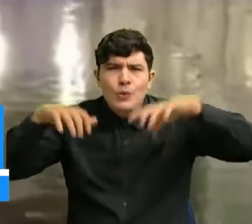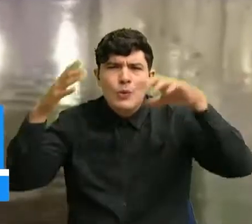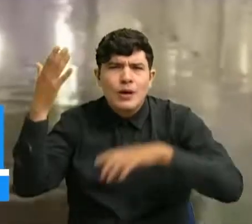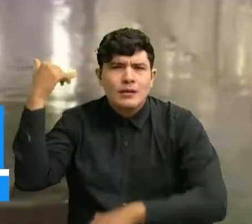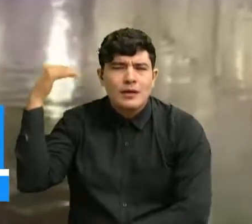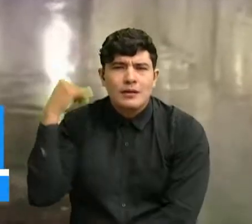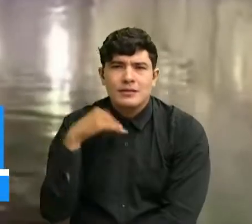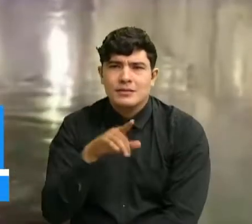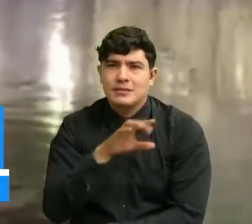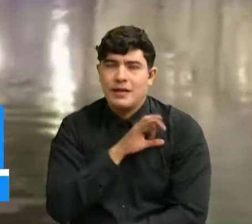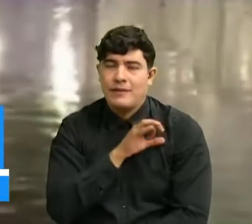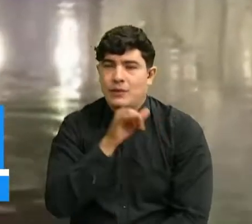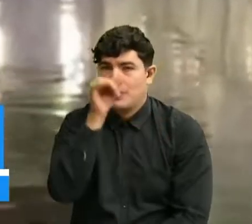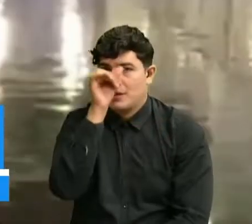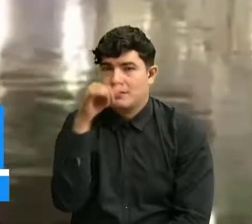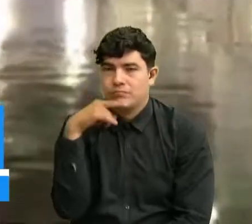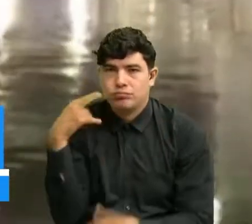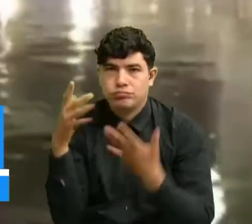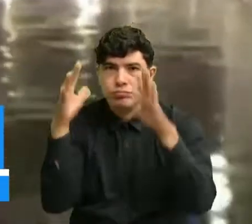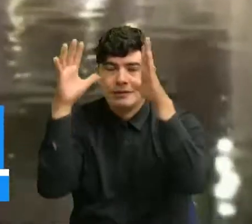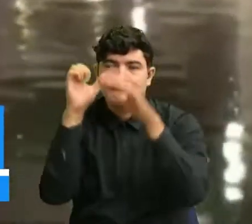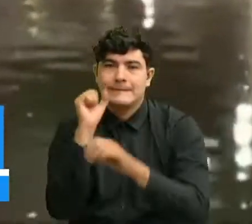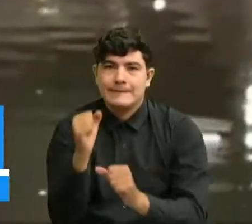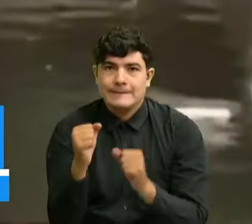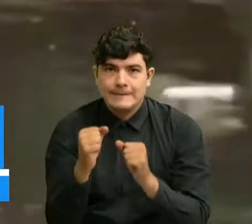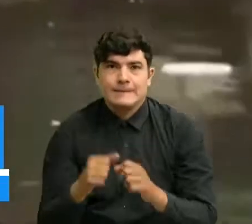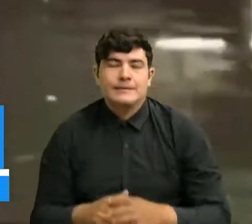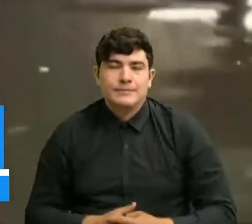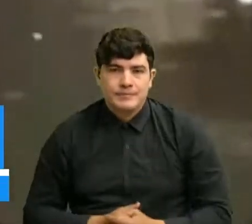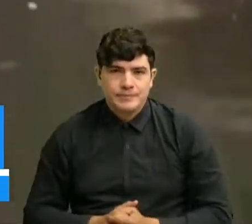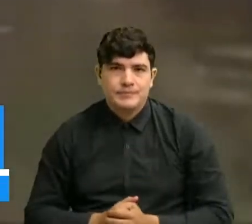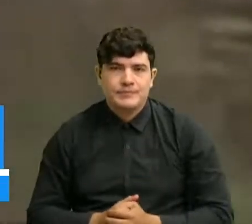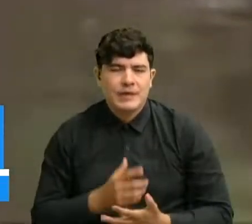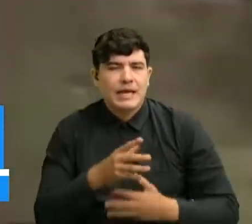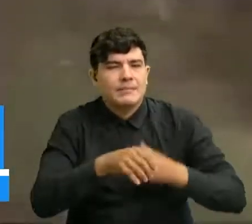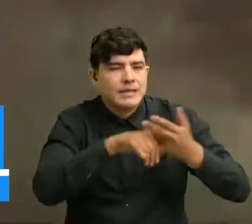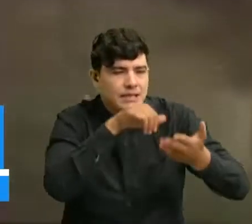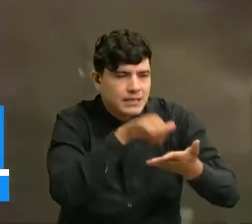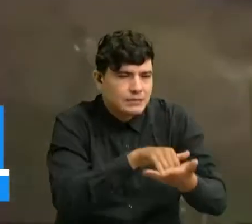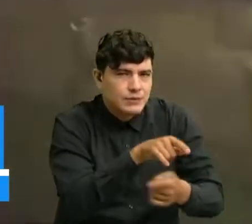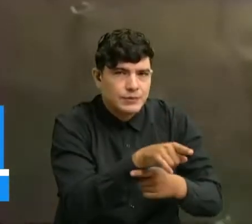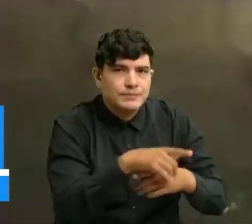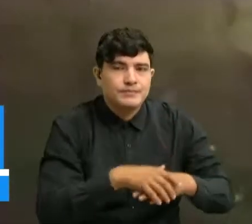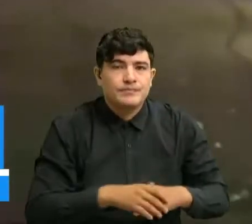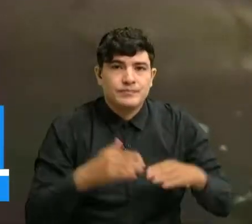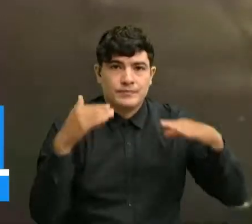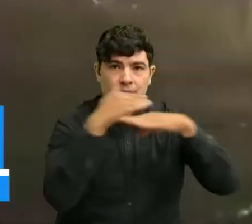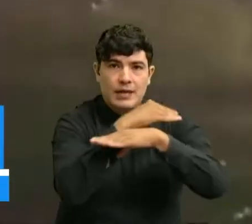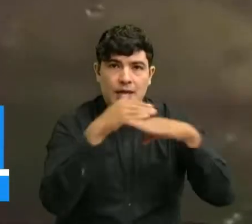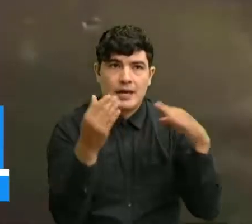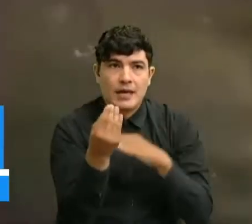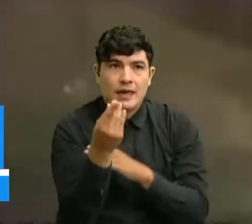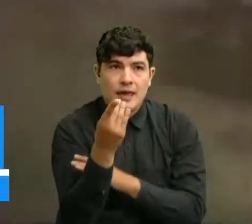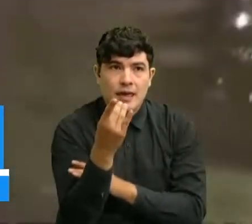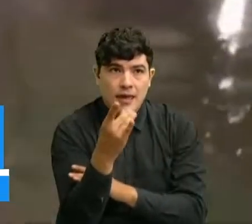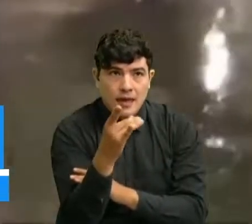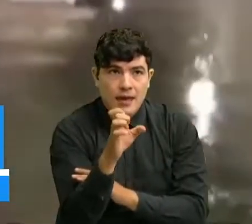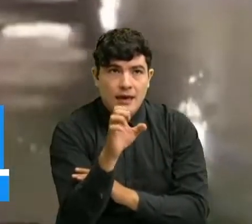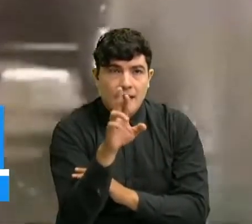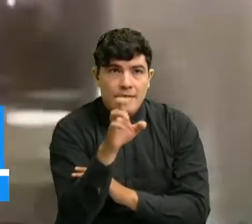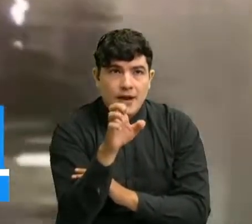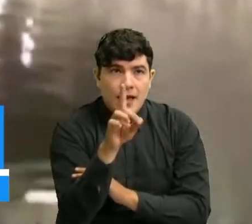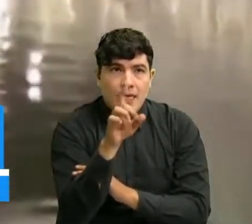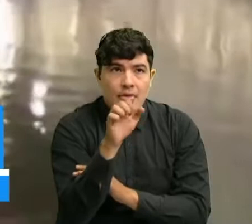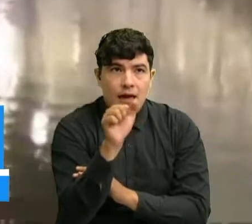ciudad durante este puente festivo. Igualmente sucedió con el deprimido de la avenida Quebrada Seca, donde durante varias horas el